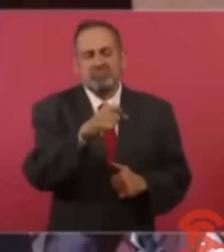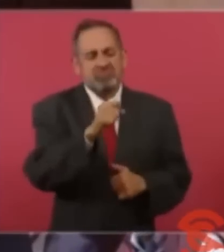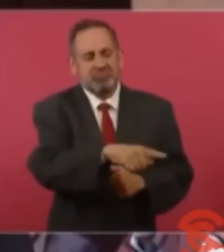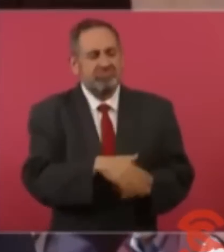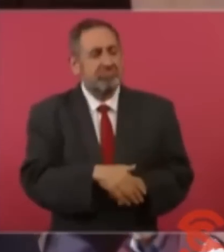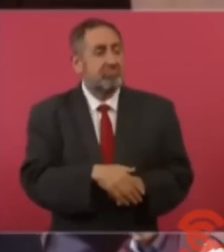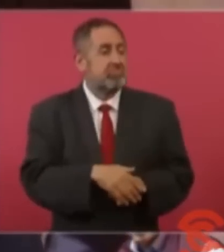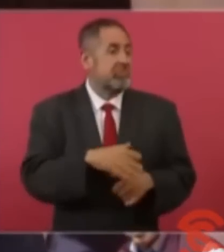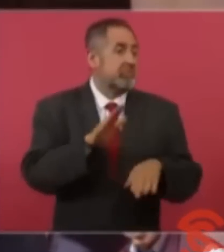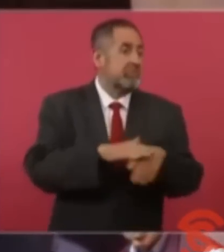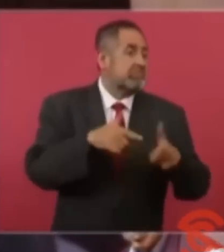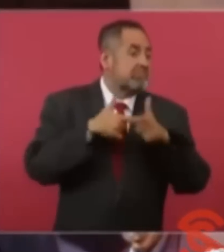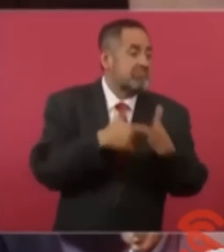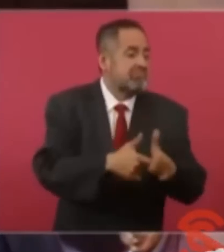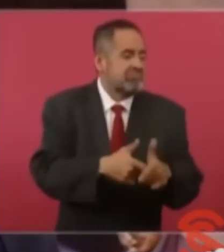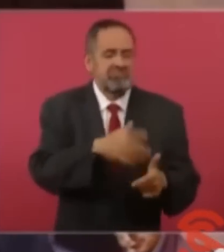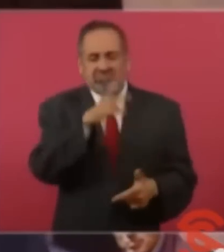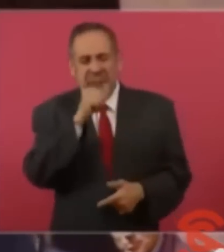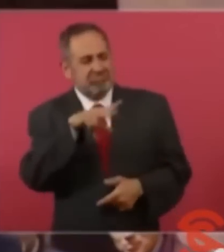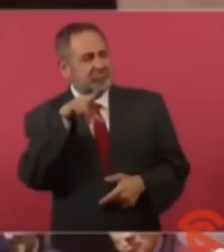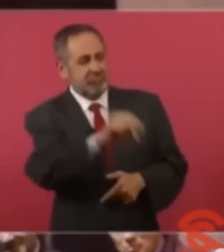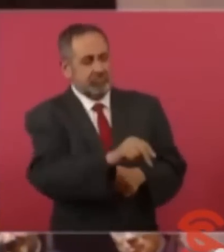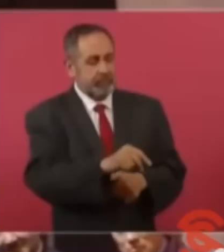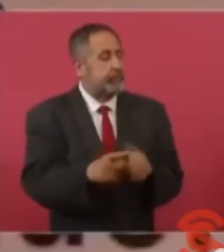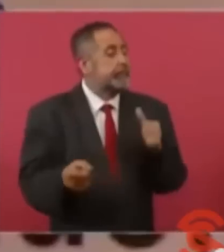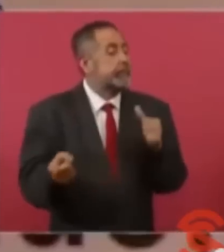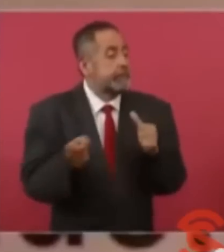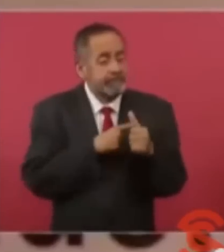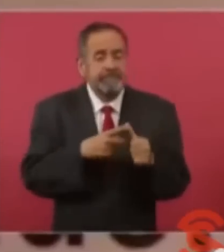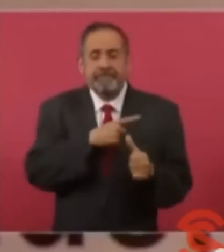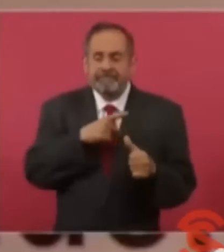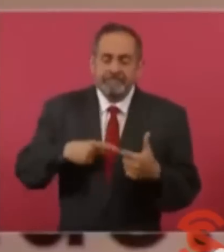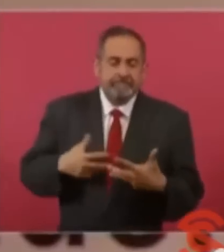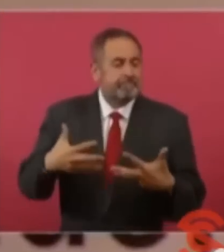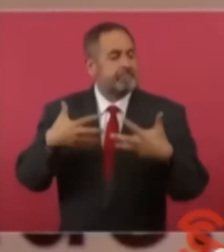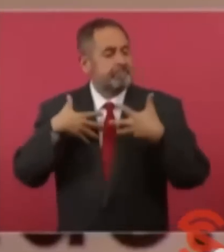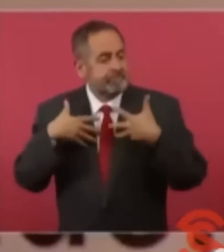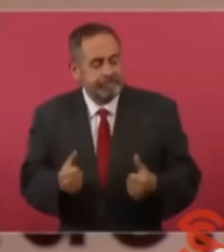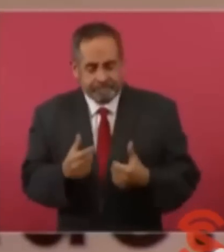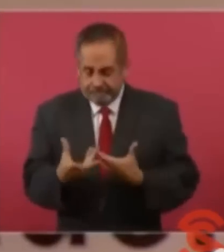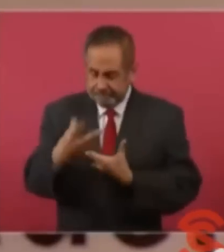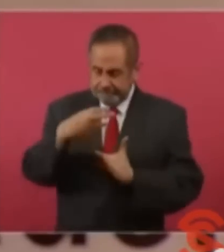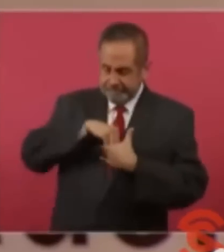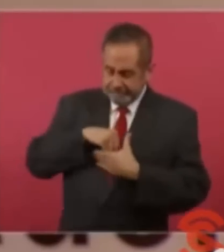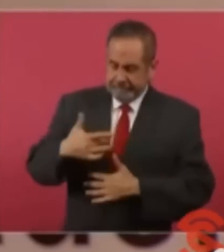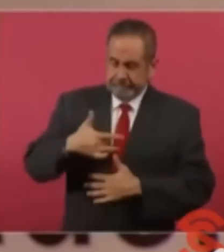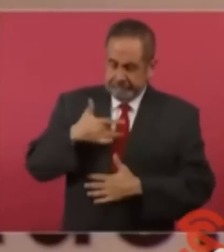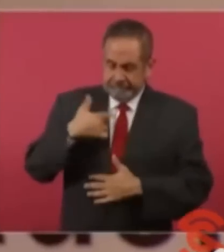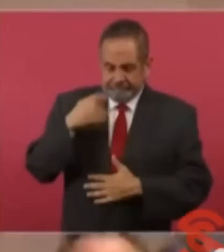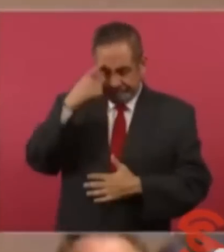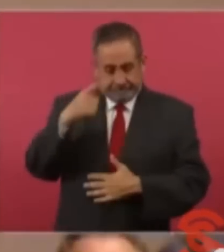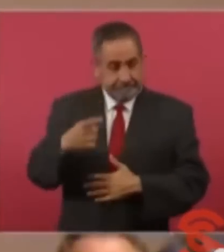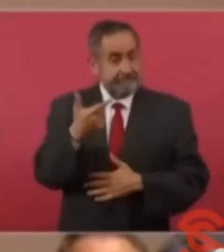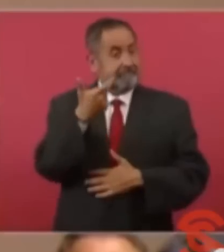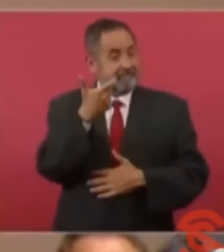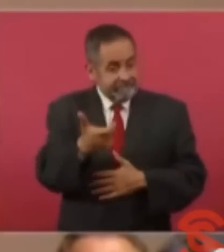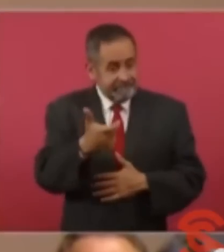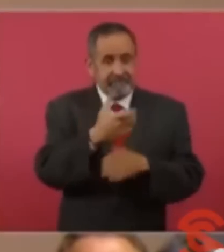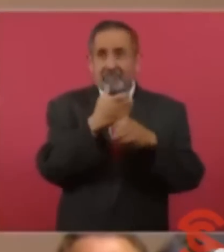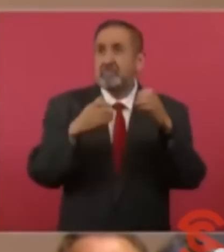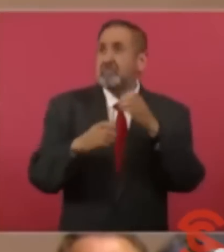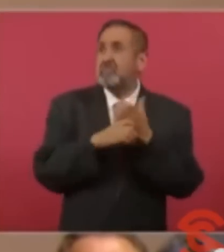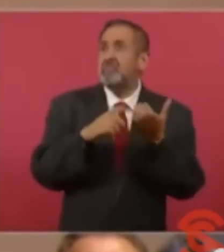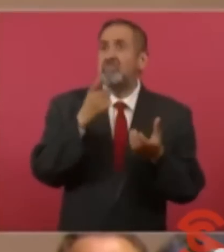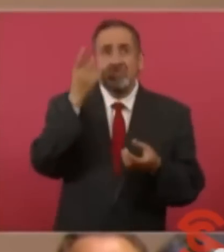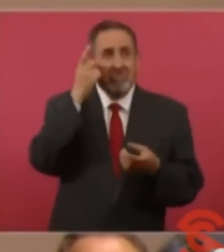llegarán lejos si no comprenden e internalizan que el dinero y lo material